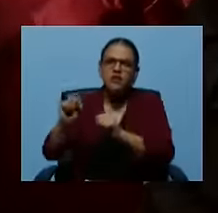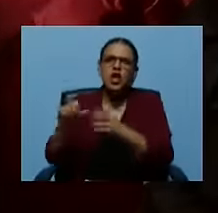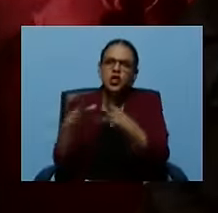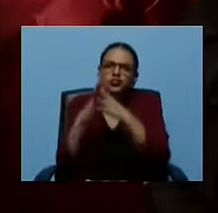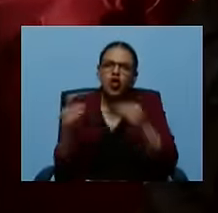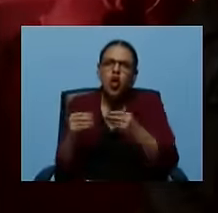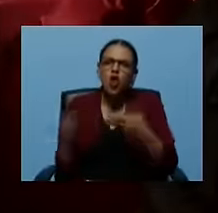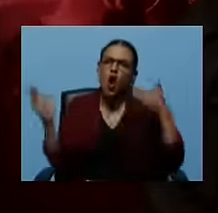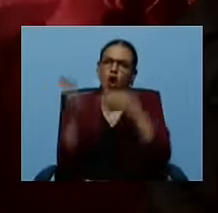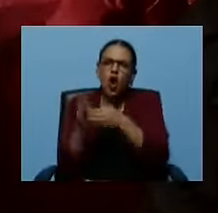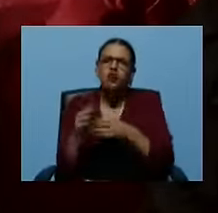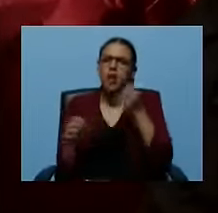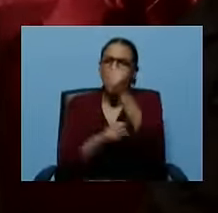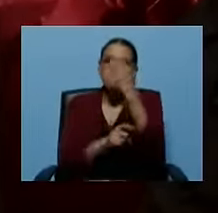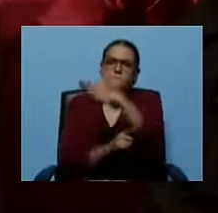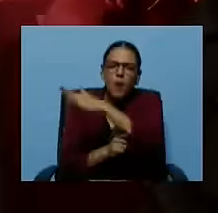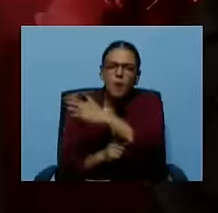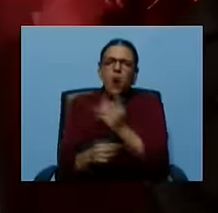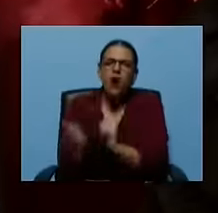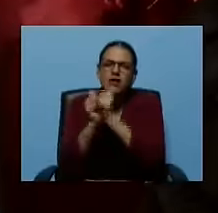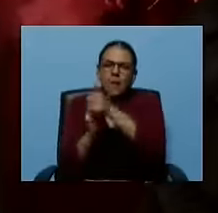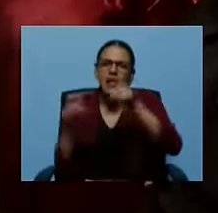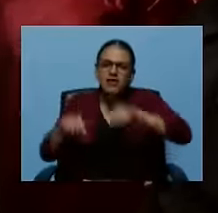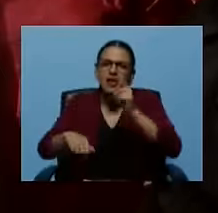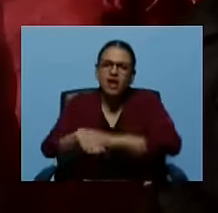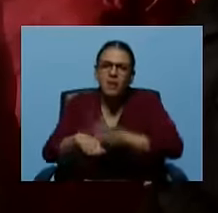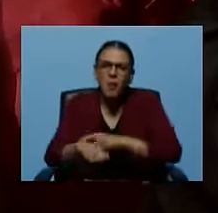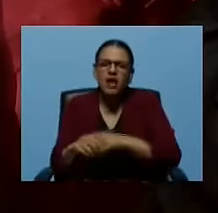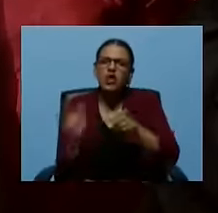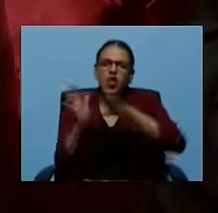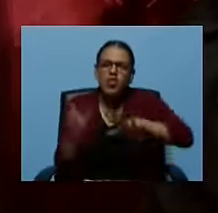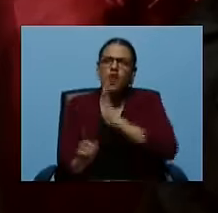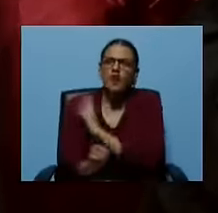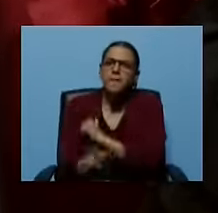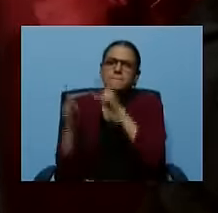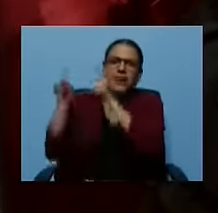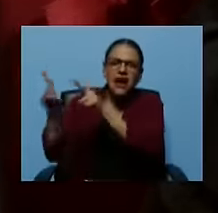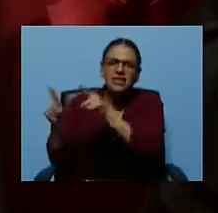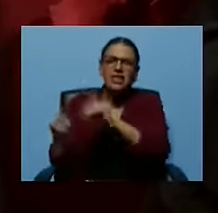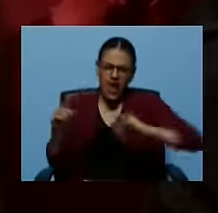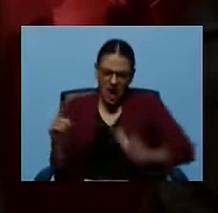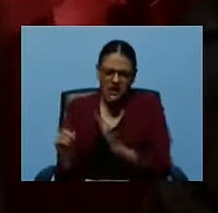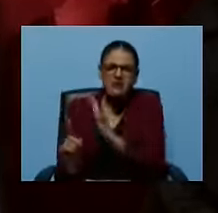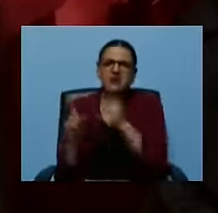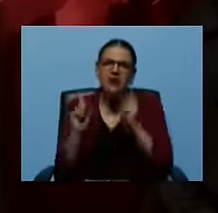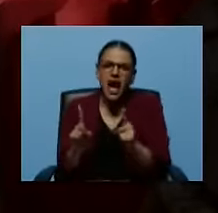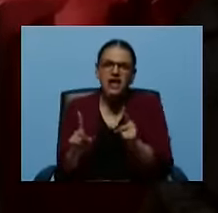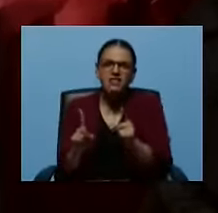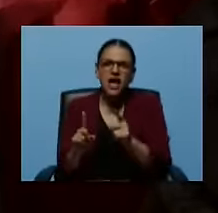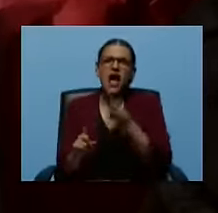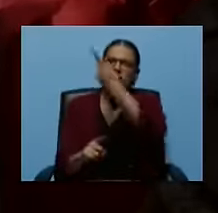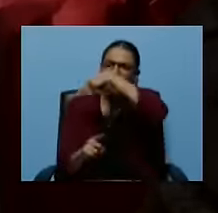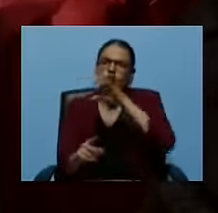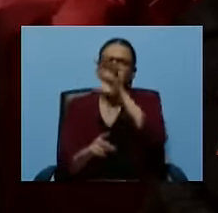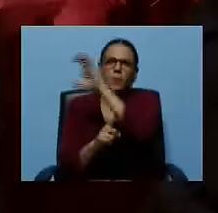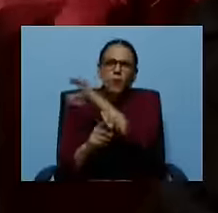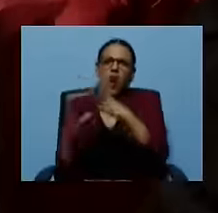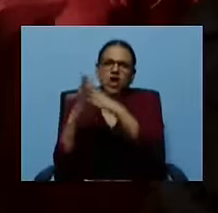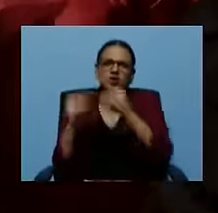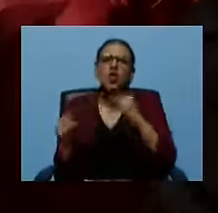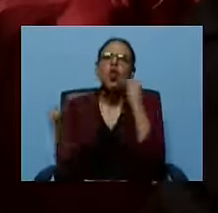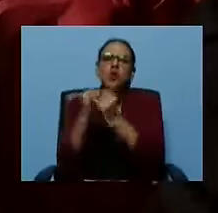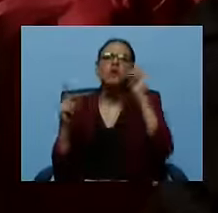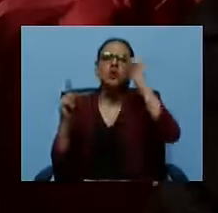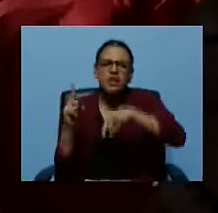repudio contra el genocidio que está siendo cometido en Palestina, en la Franja de Gaza, en Cisjordania y